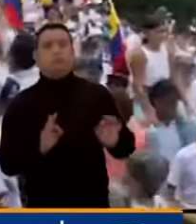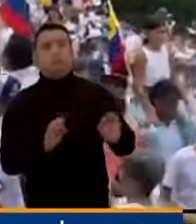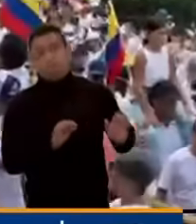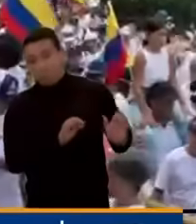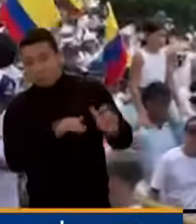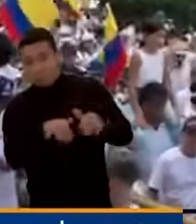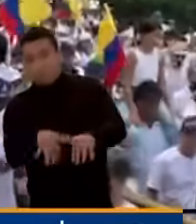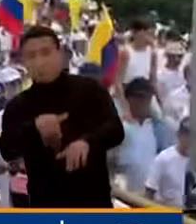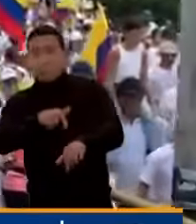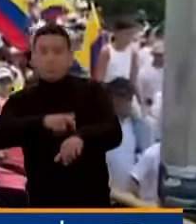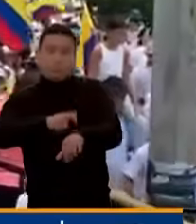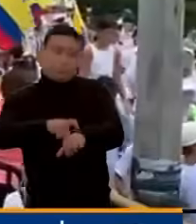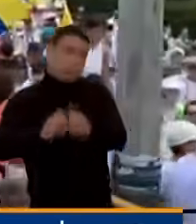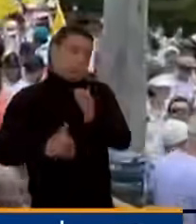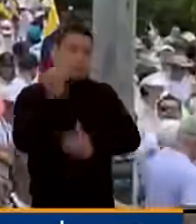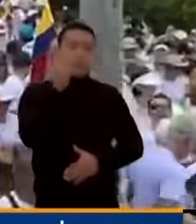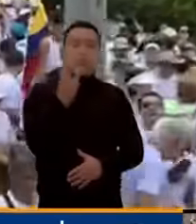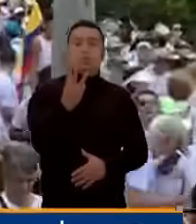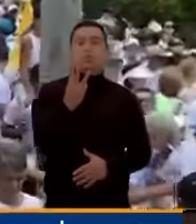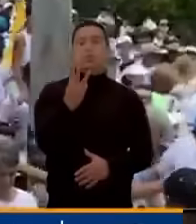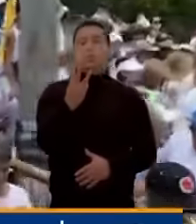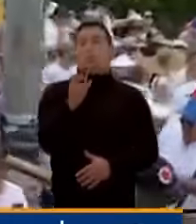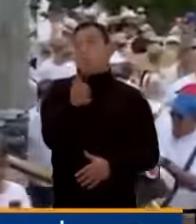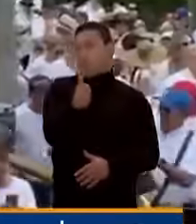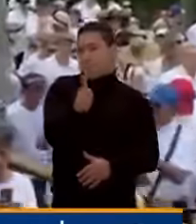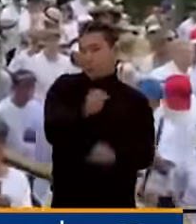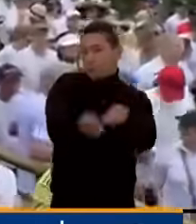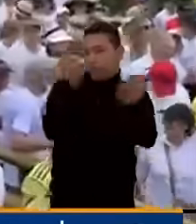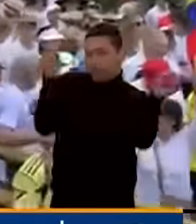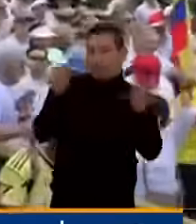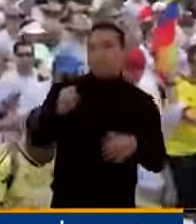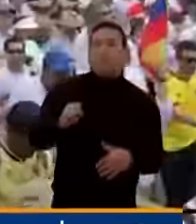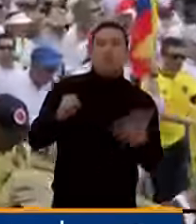la mañana en tres puntos. Repito, el alcalde